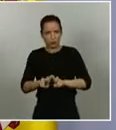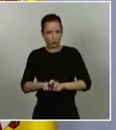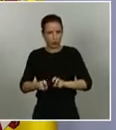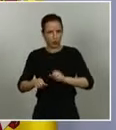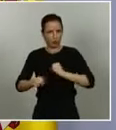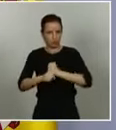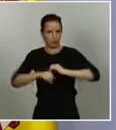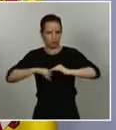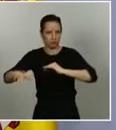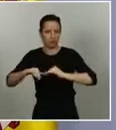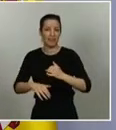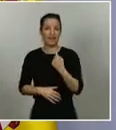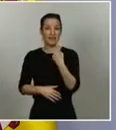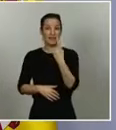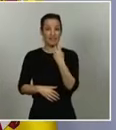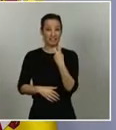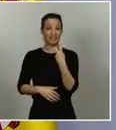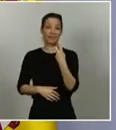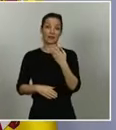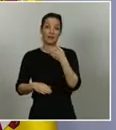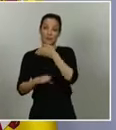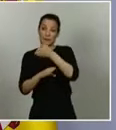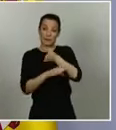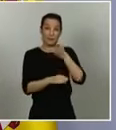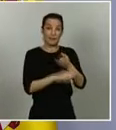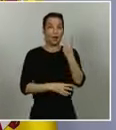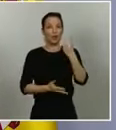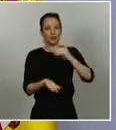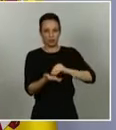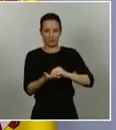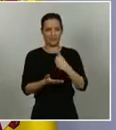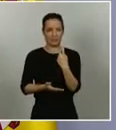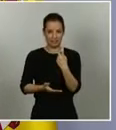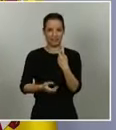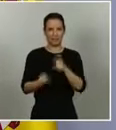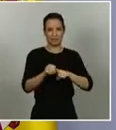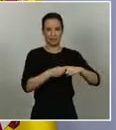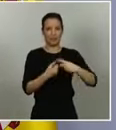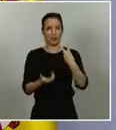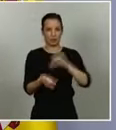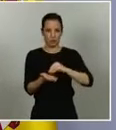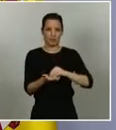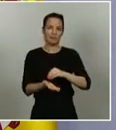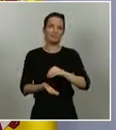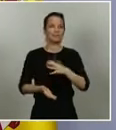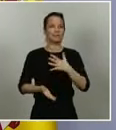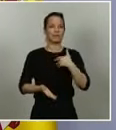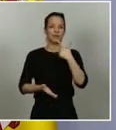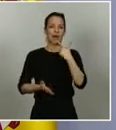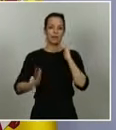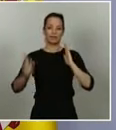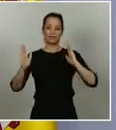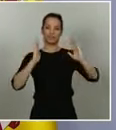dos rondas, dos nuevas visitas de todos los participantes. Por tanto, estamos aún en una fase en la que tenemos